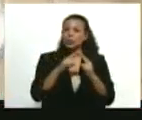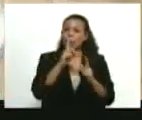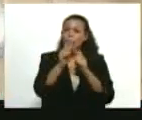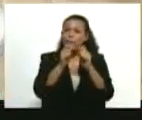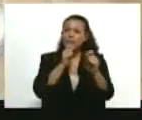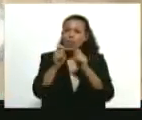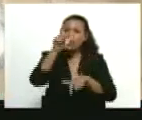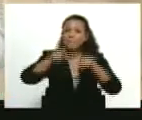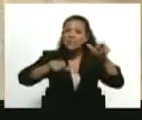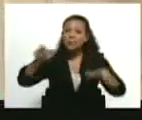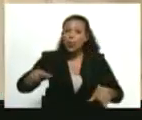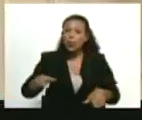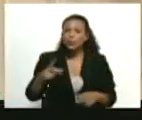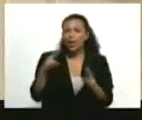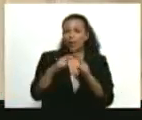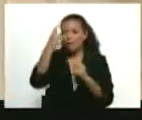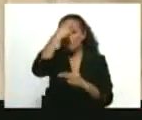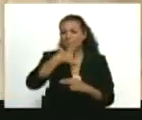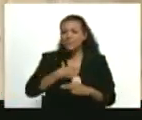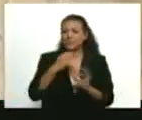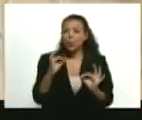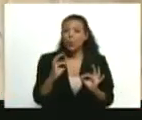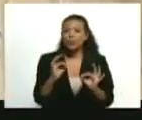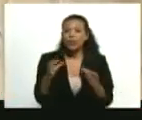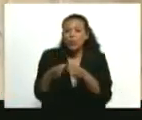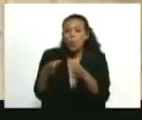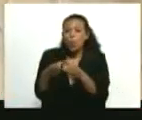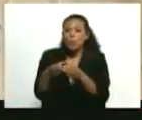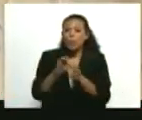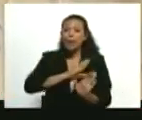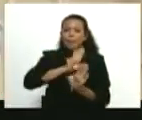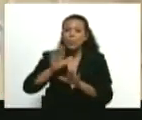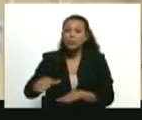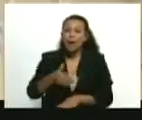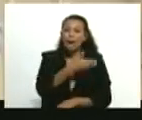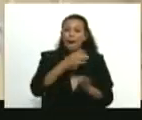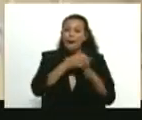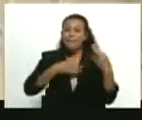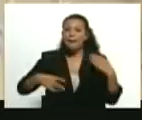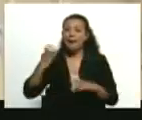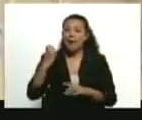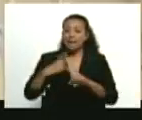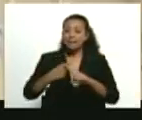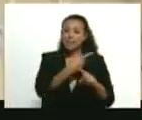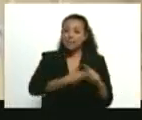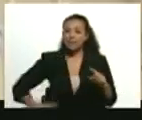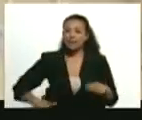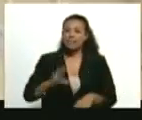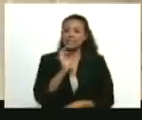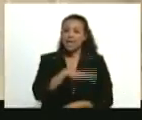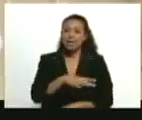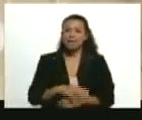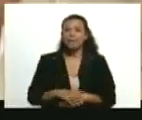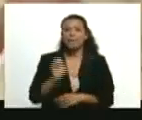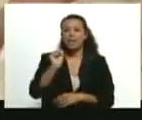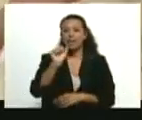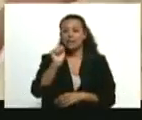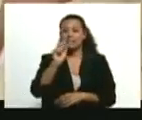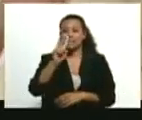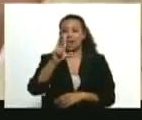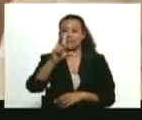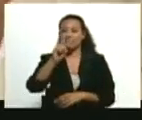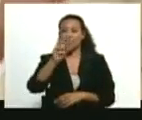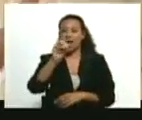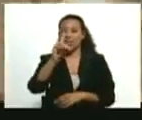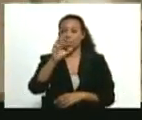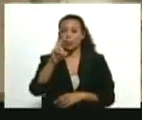de otra cara conocida de la izquierda chilena, Daniel Jadue, quien es alcalde de Recoleta y ha militado durante los últimos 30